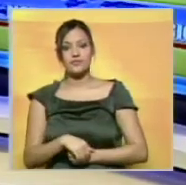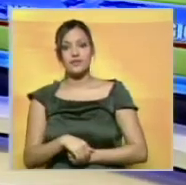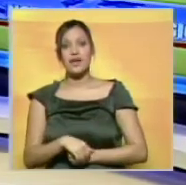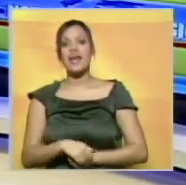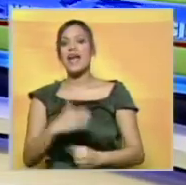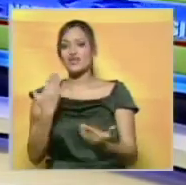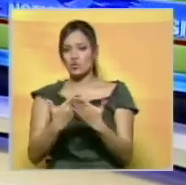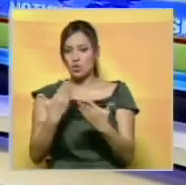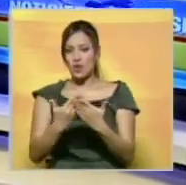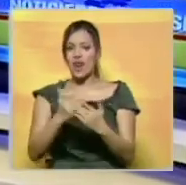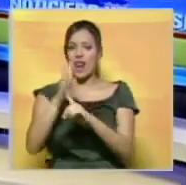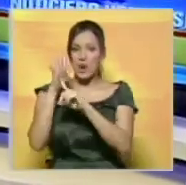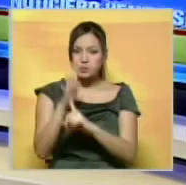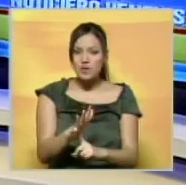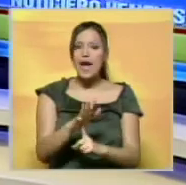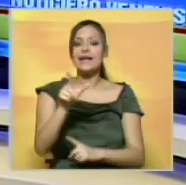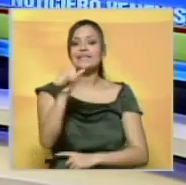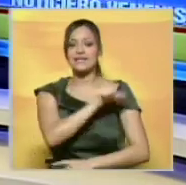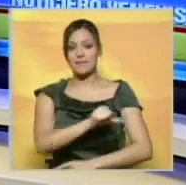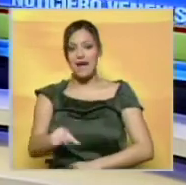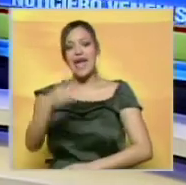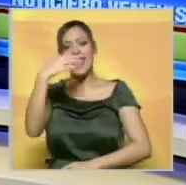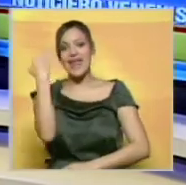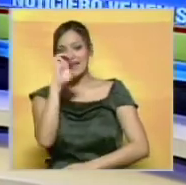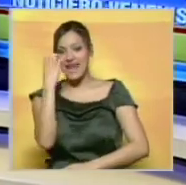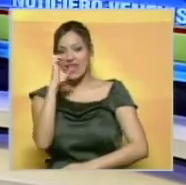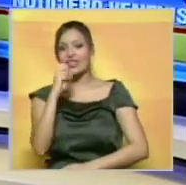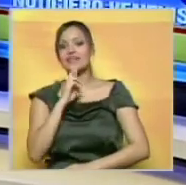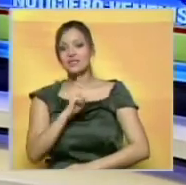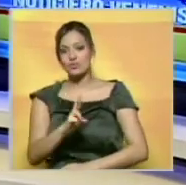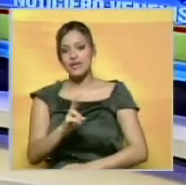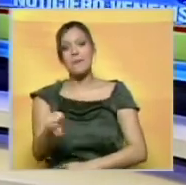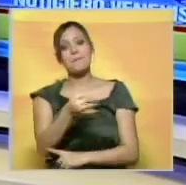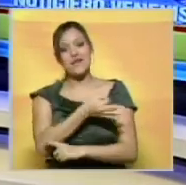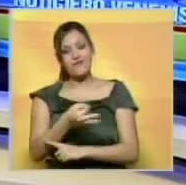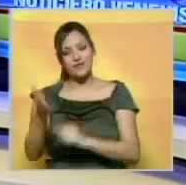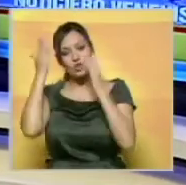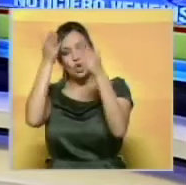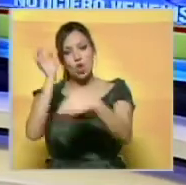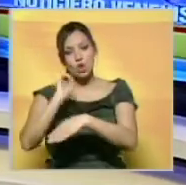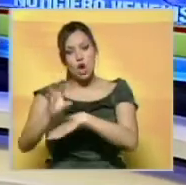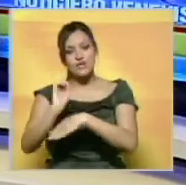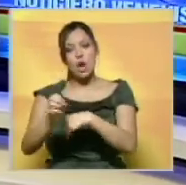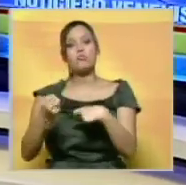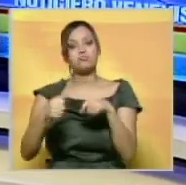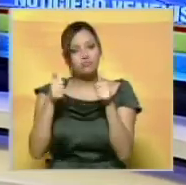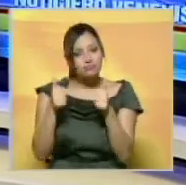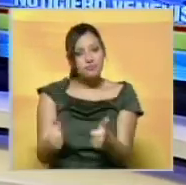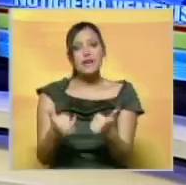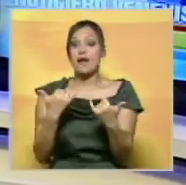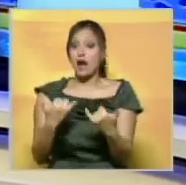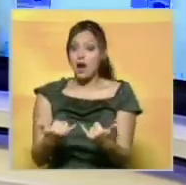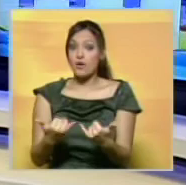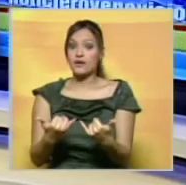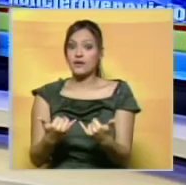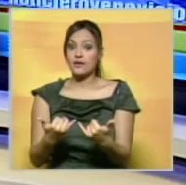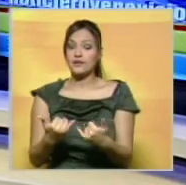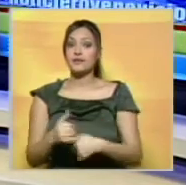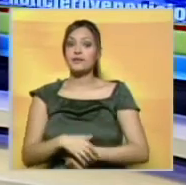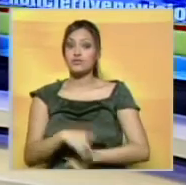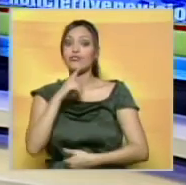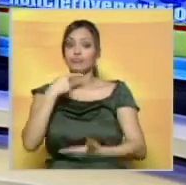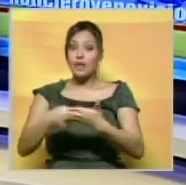Acoso escolar, la sección semanal de nuestra querida Elianta Quintero. Necesario, excelente, ¿no? Mensaje, súper oportuno en estos momentos. No se agota